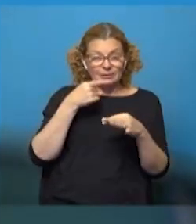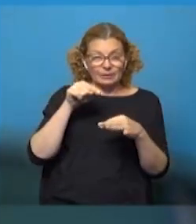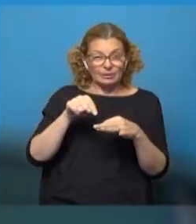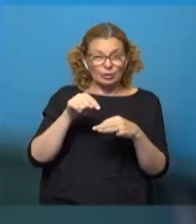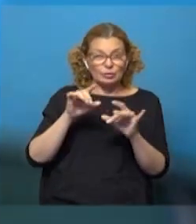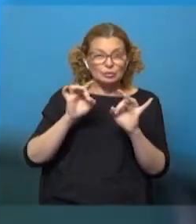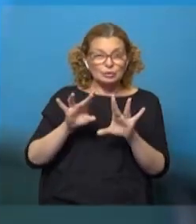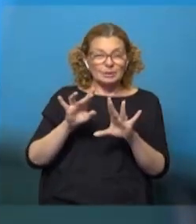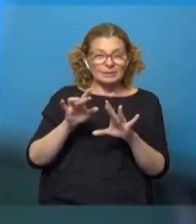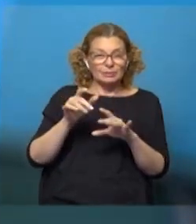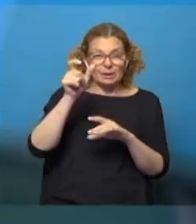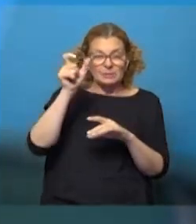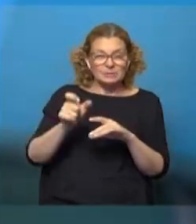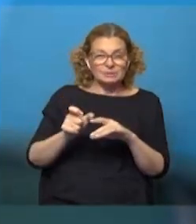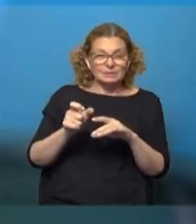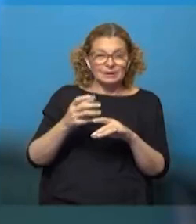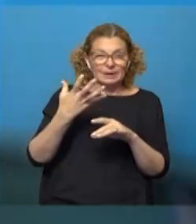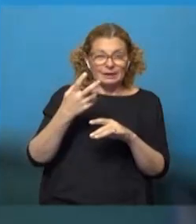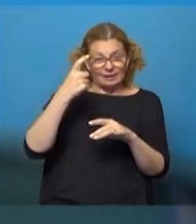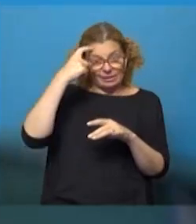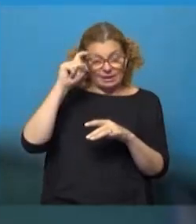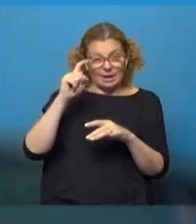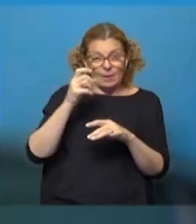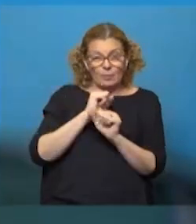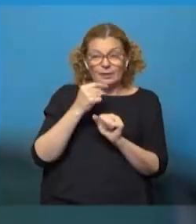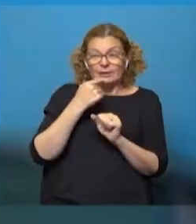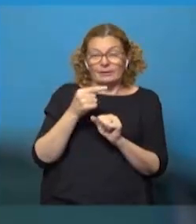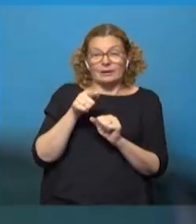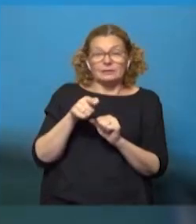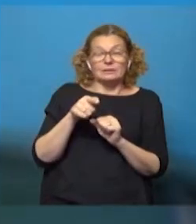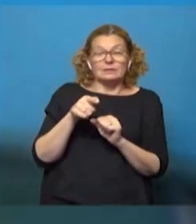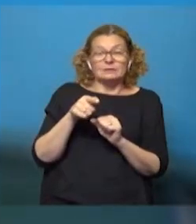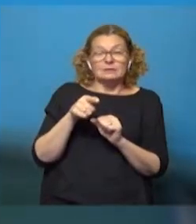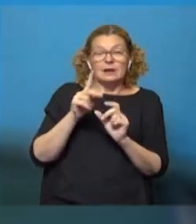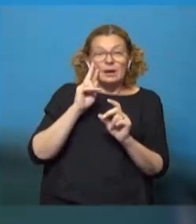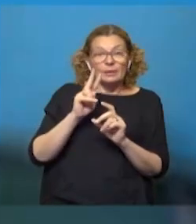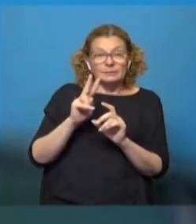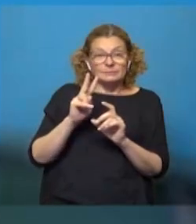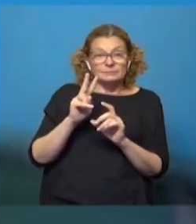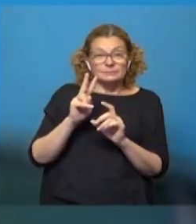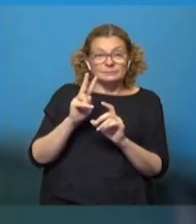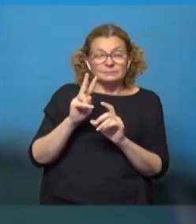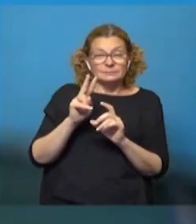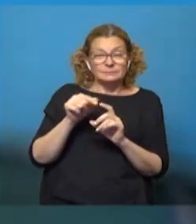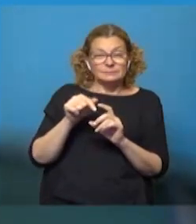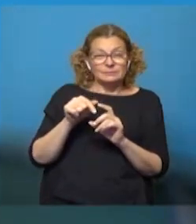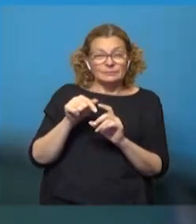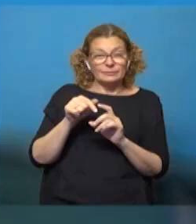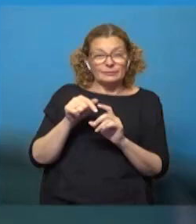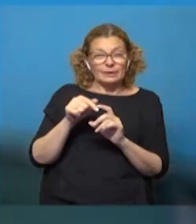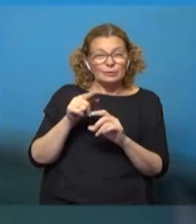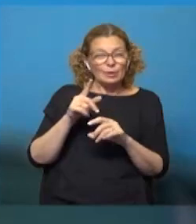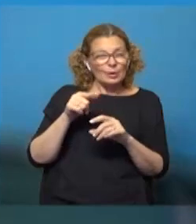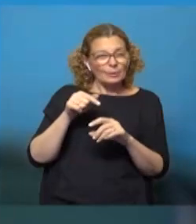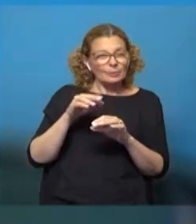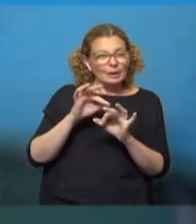Esto solamente una persona que quiera dar tal idea lo puede decir es decir a ver en esta en estos